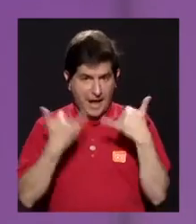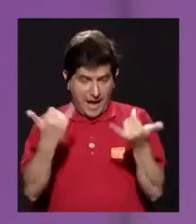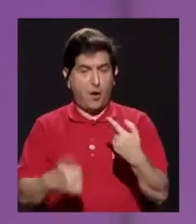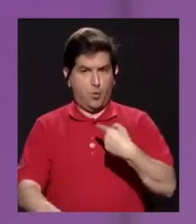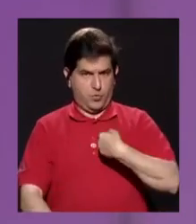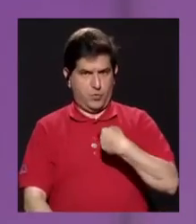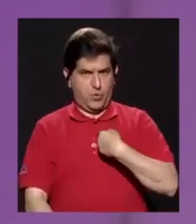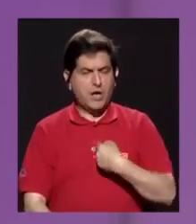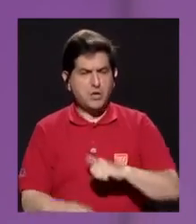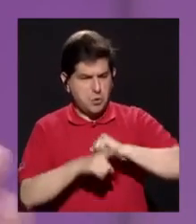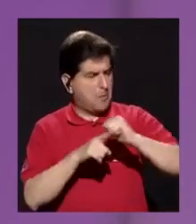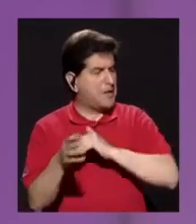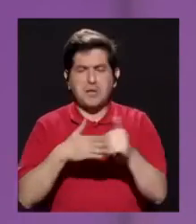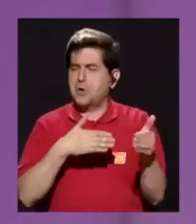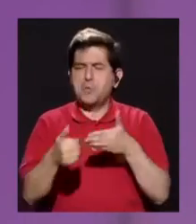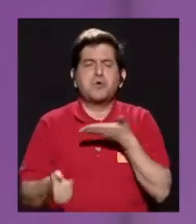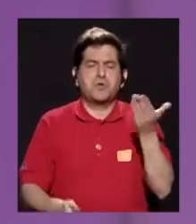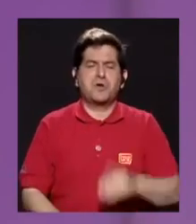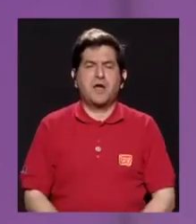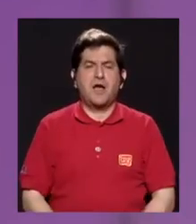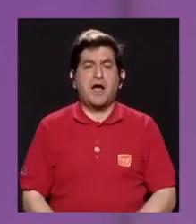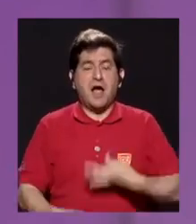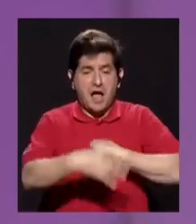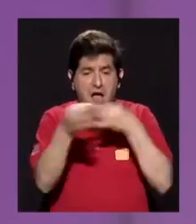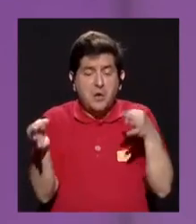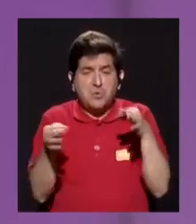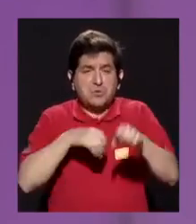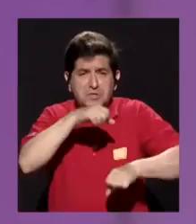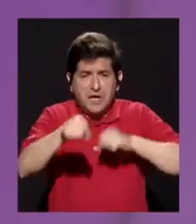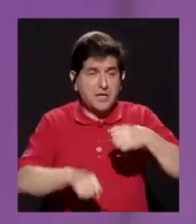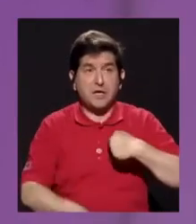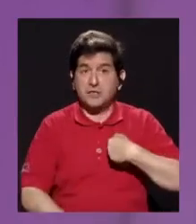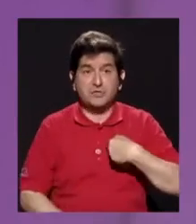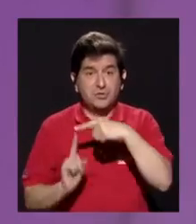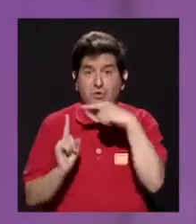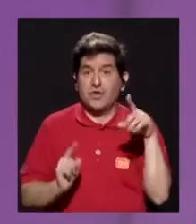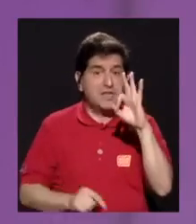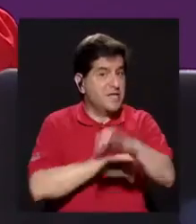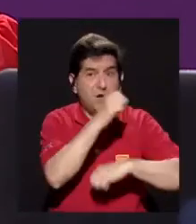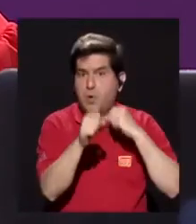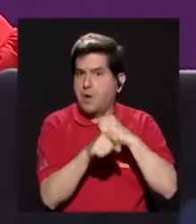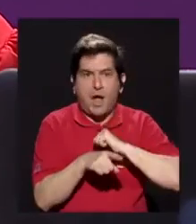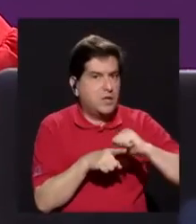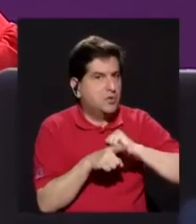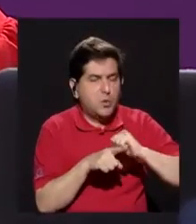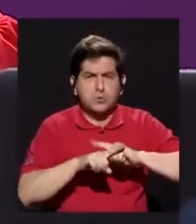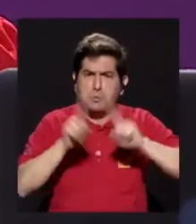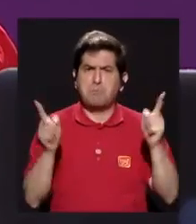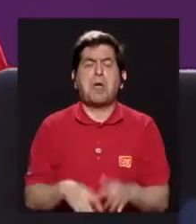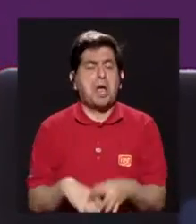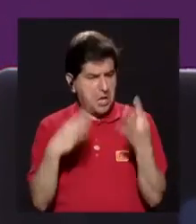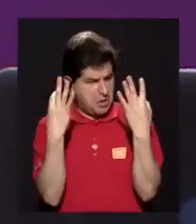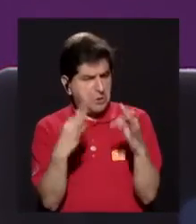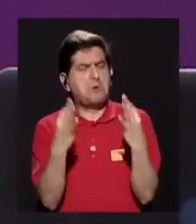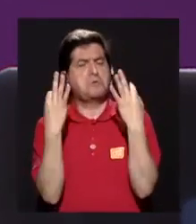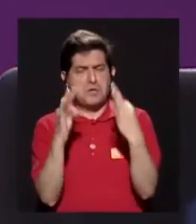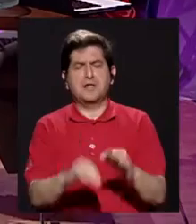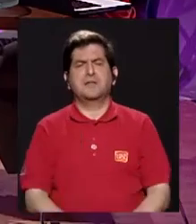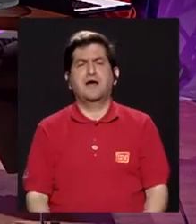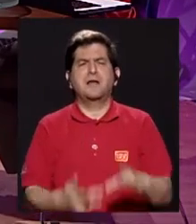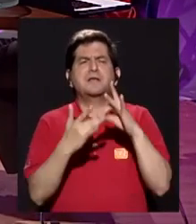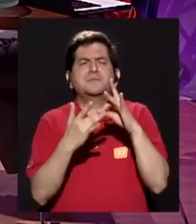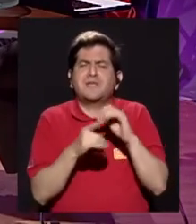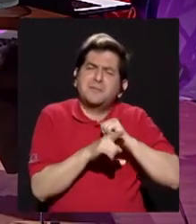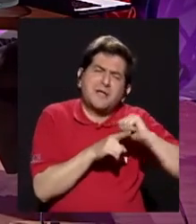estoy que practico lo que sea, viene un taller de bici, no me monto una bici desde que tengo 9 años, pero si hay que intentarlo, lo intento, más que todo